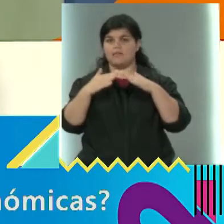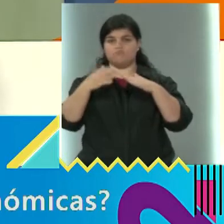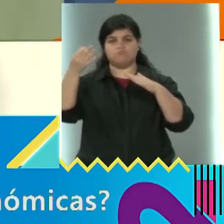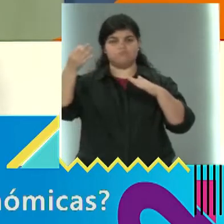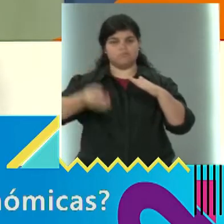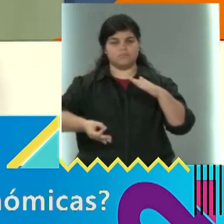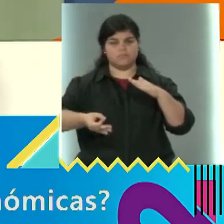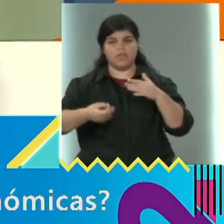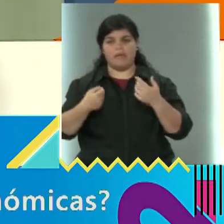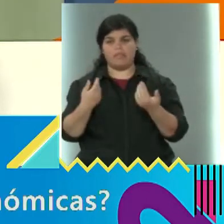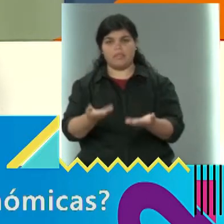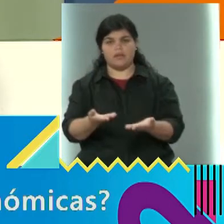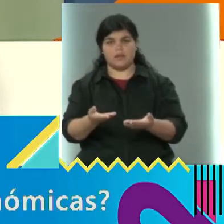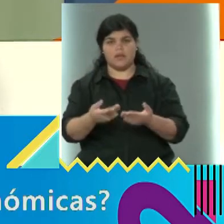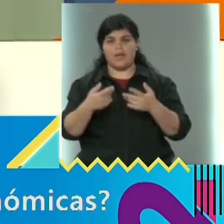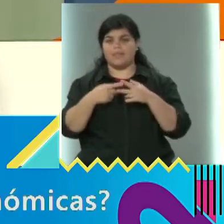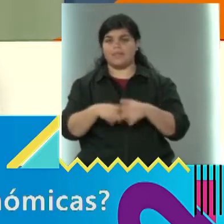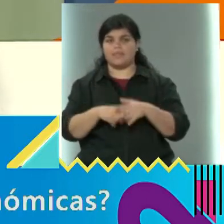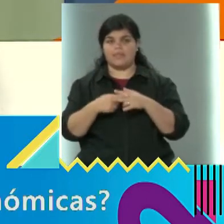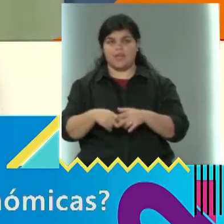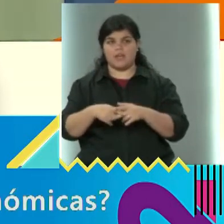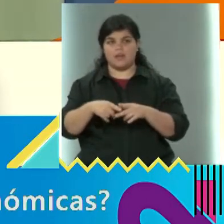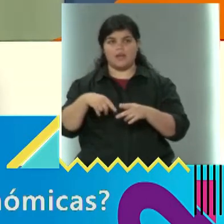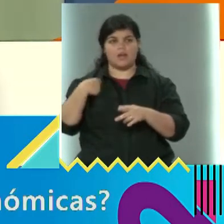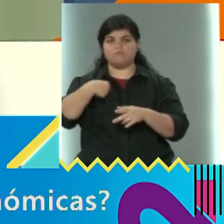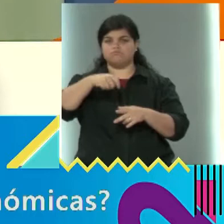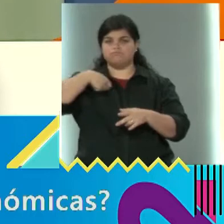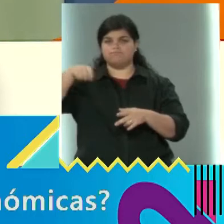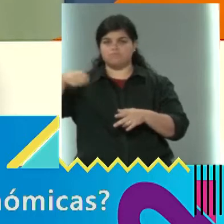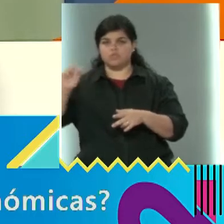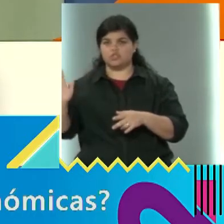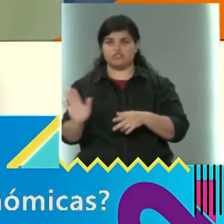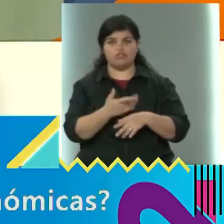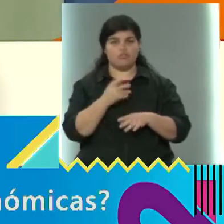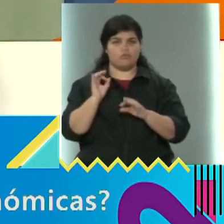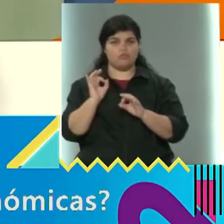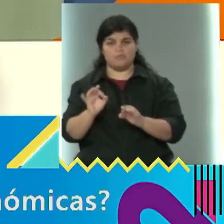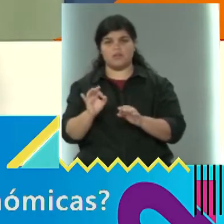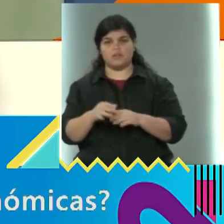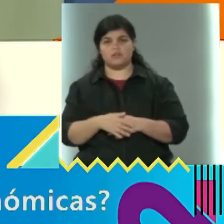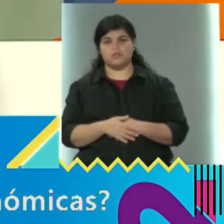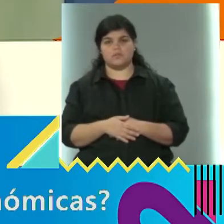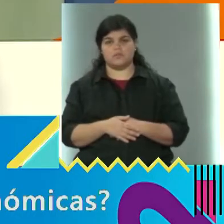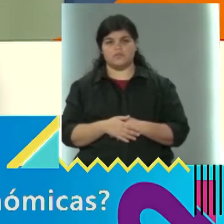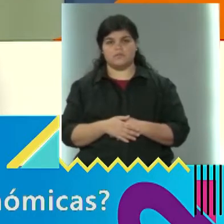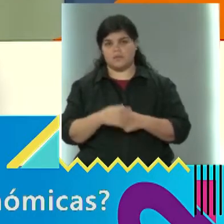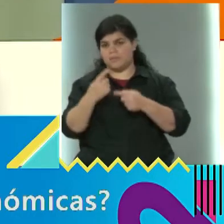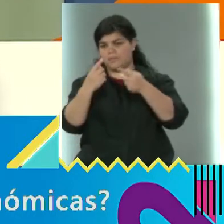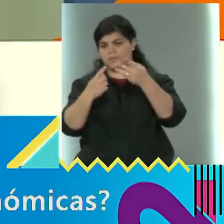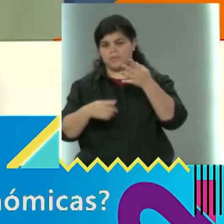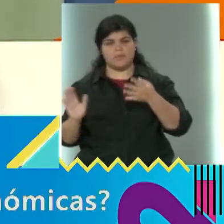condiciones de técnicas, de terminaciones, de calidad de térmicas, de todo